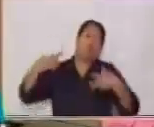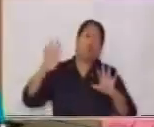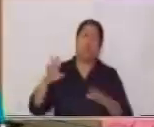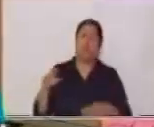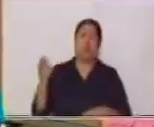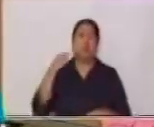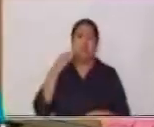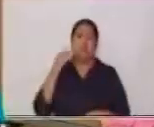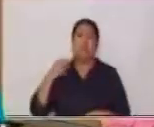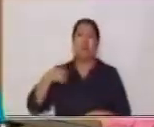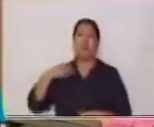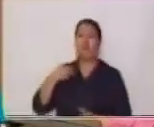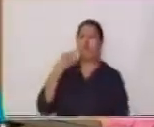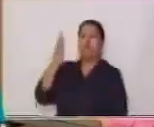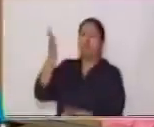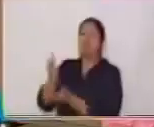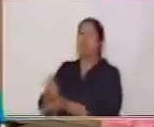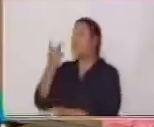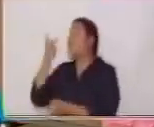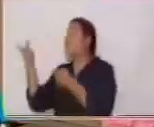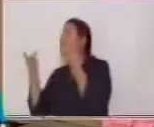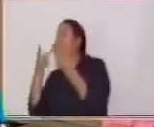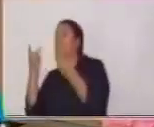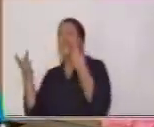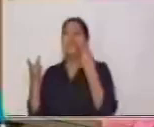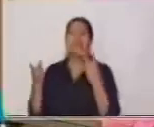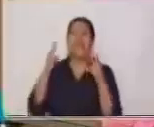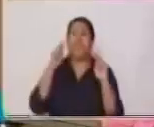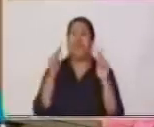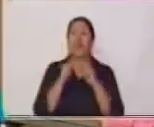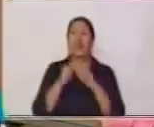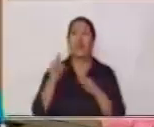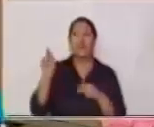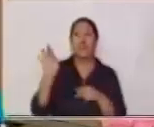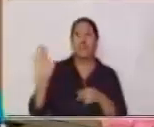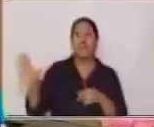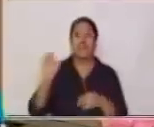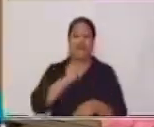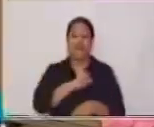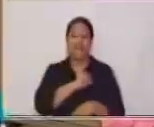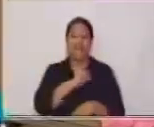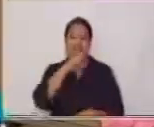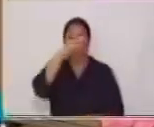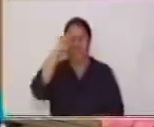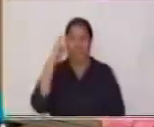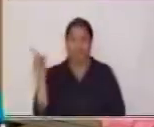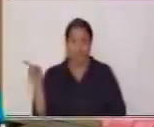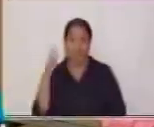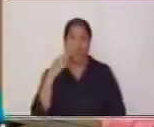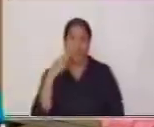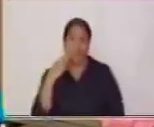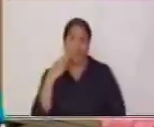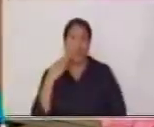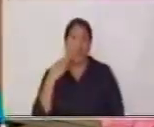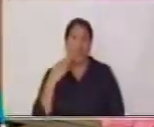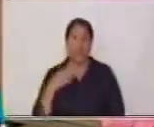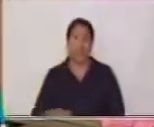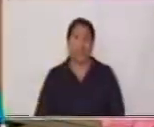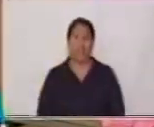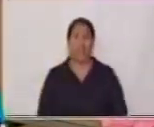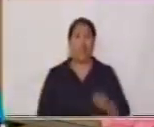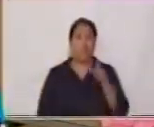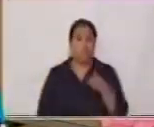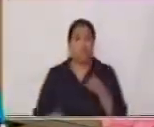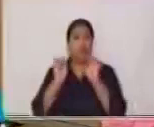visita y me gustó conocer a sus compañeros del trabajo y observar las tareas tan importantes que realizan. ¿Has tenido alguna vez